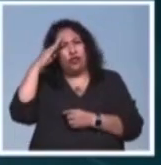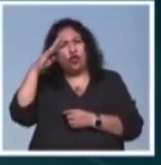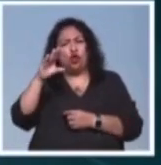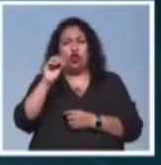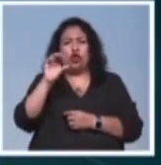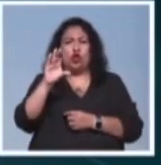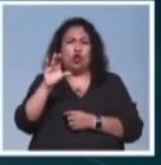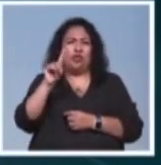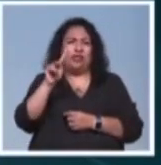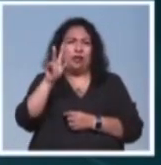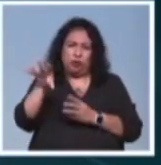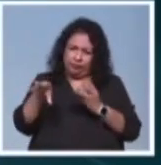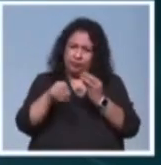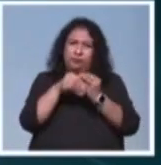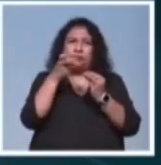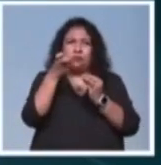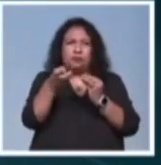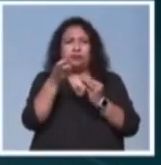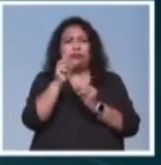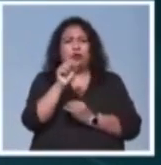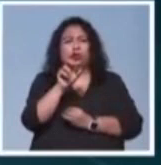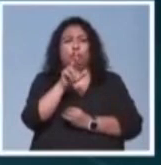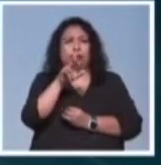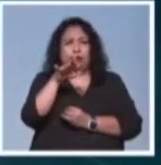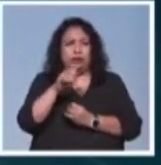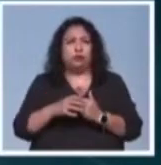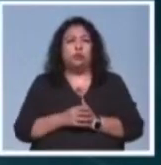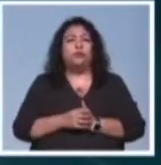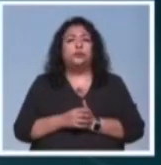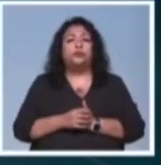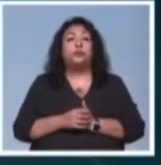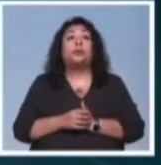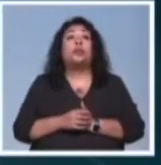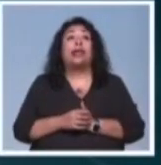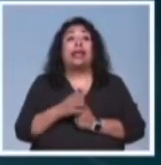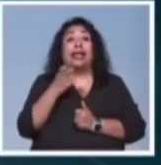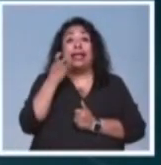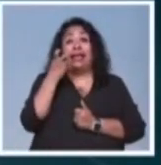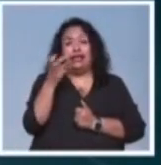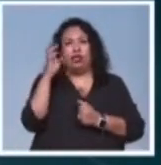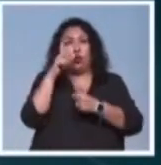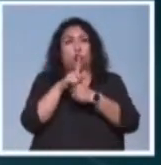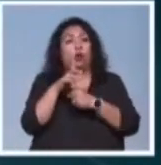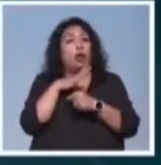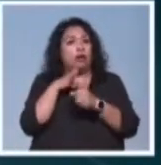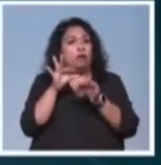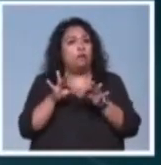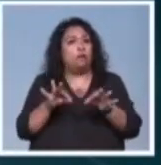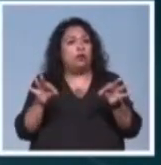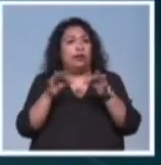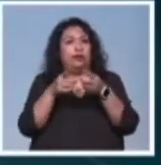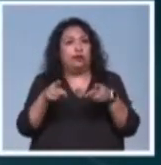don Octavio pues se suman a estas filas del surrealismo. Este movimiento cultural tuvo un